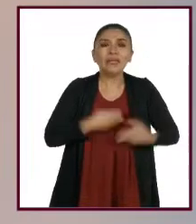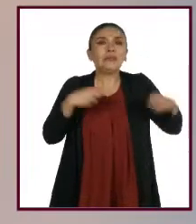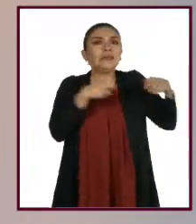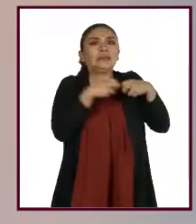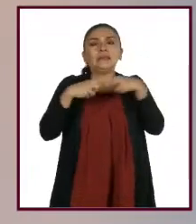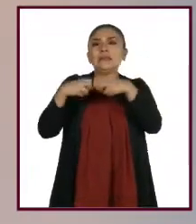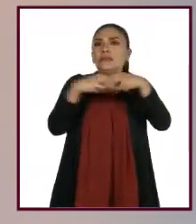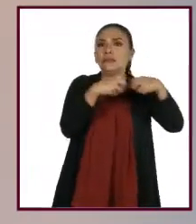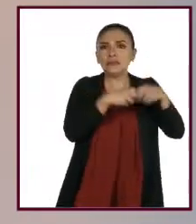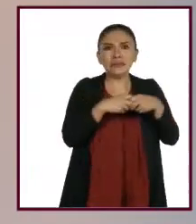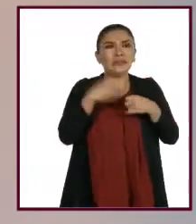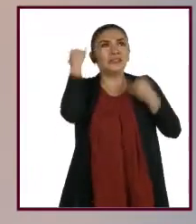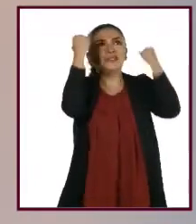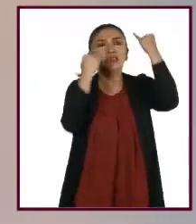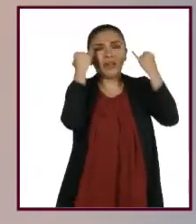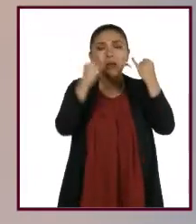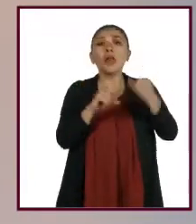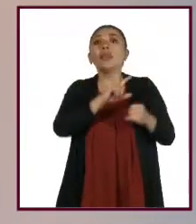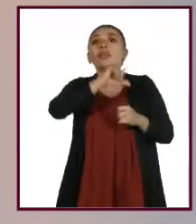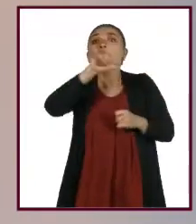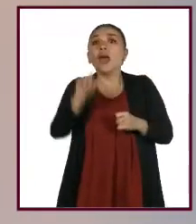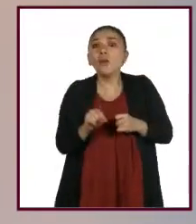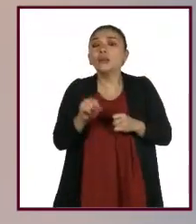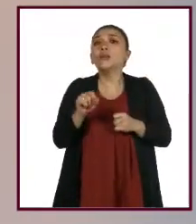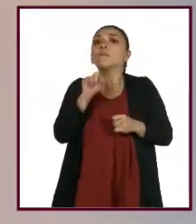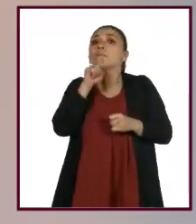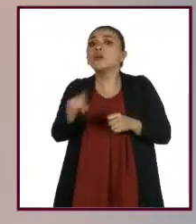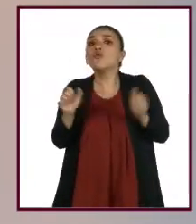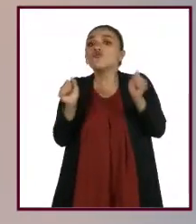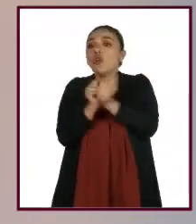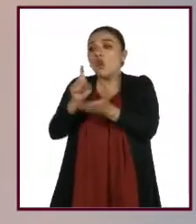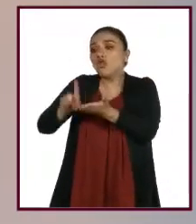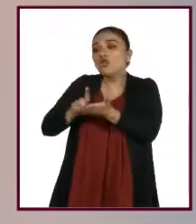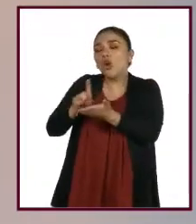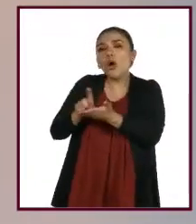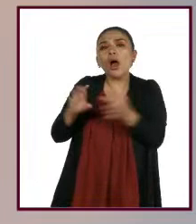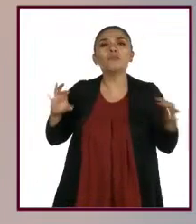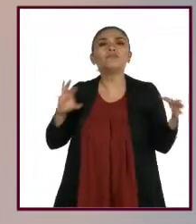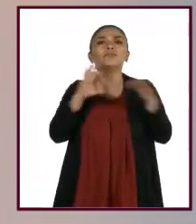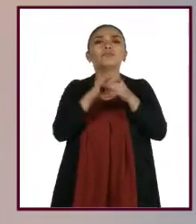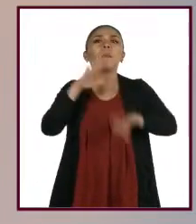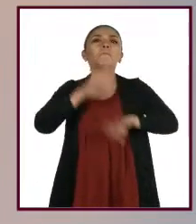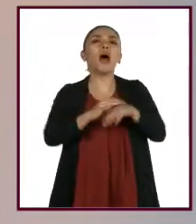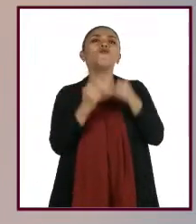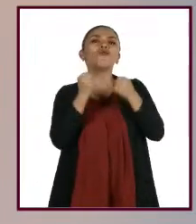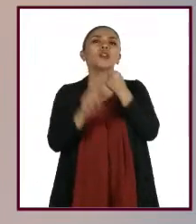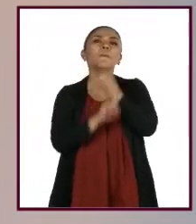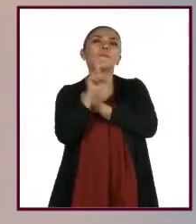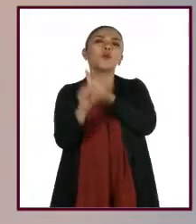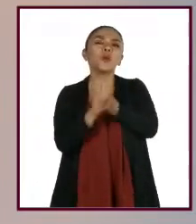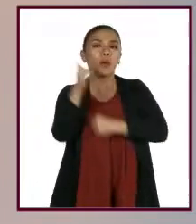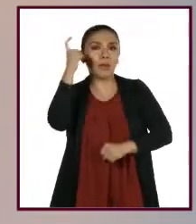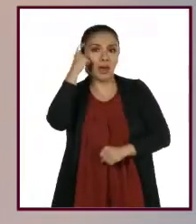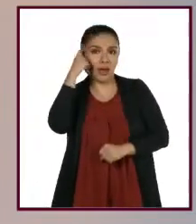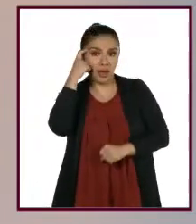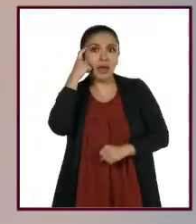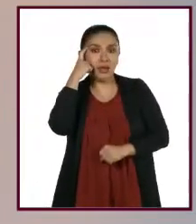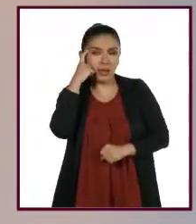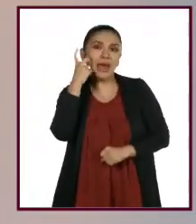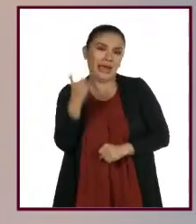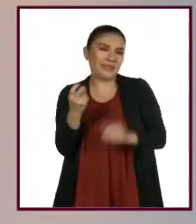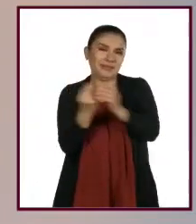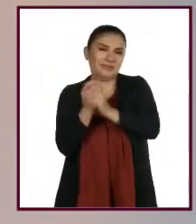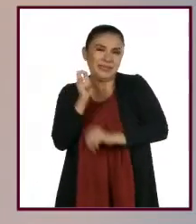ansiedad y después, antes o provocado, un trastorno por consumo de sustancias, en este caso de inhalables.